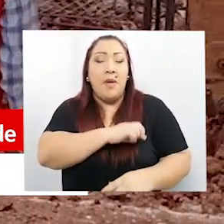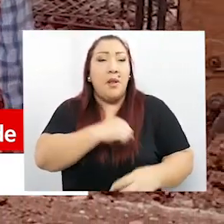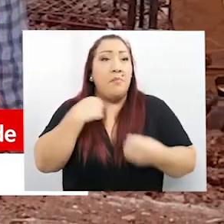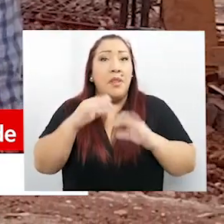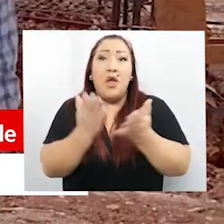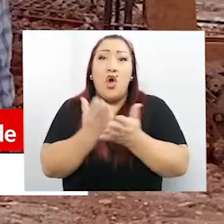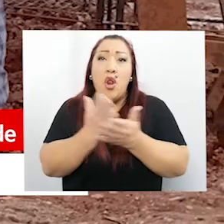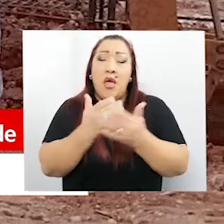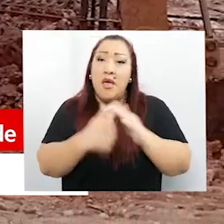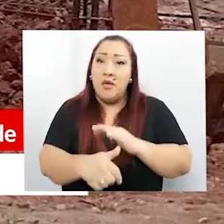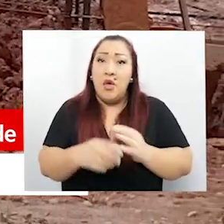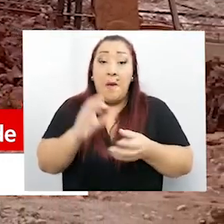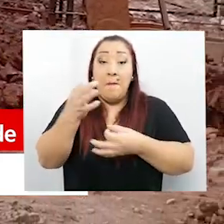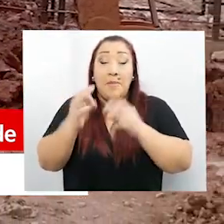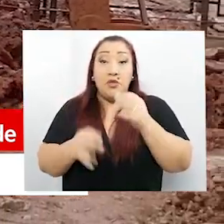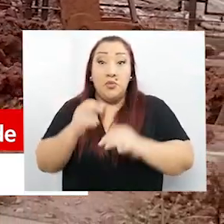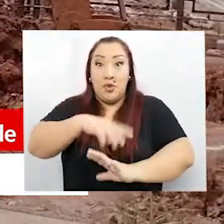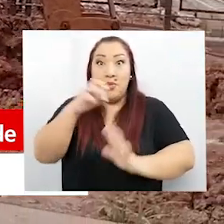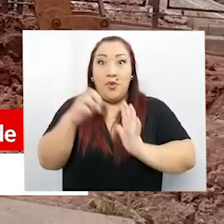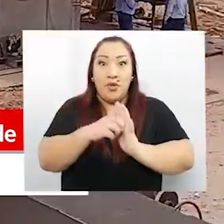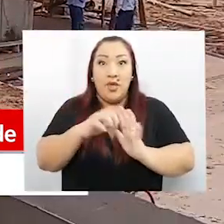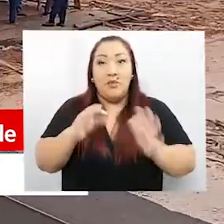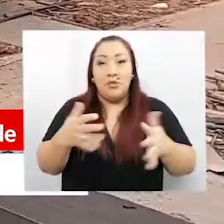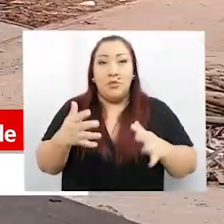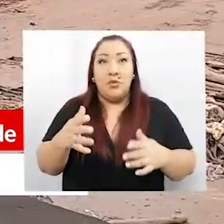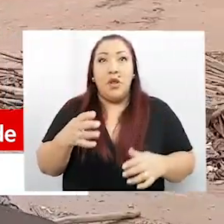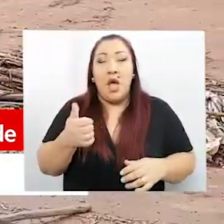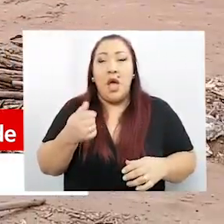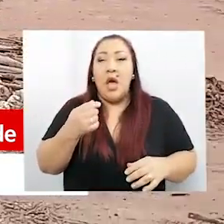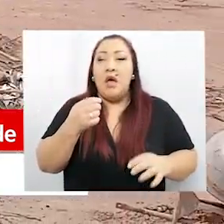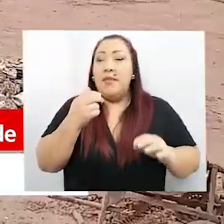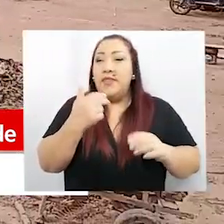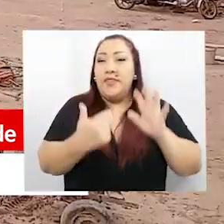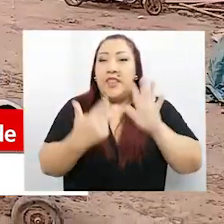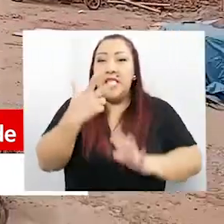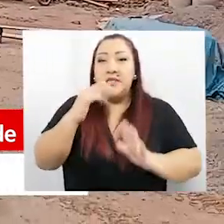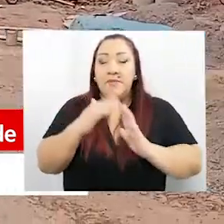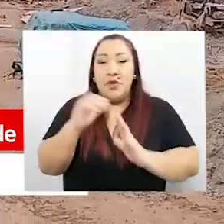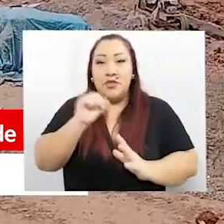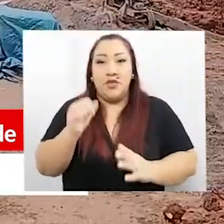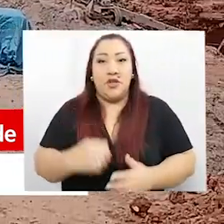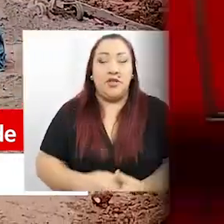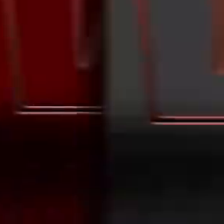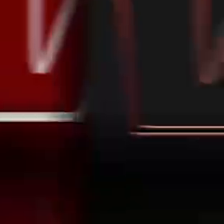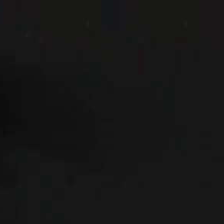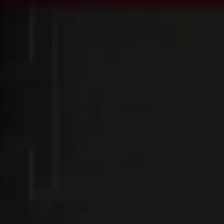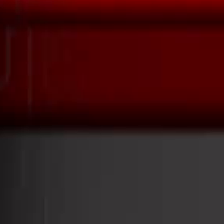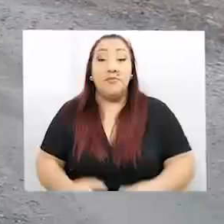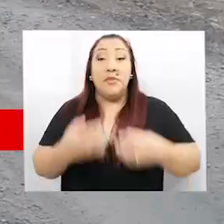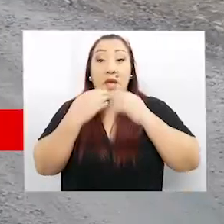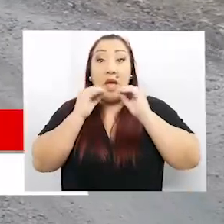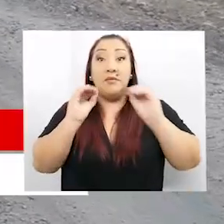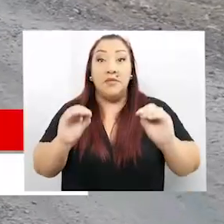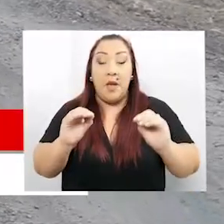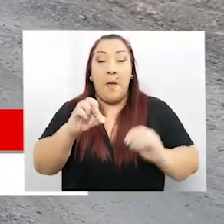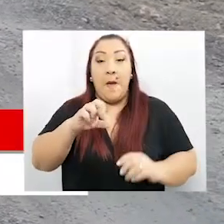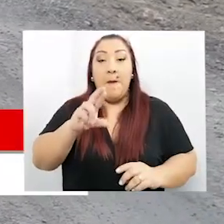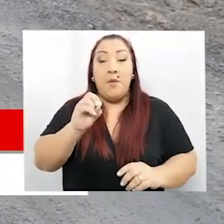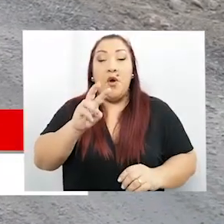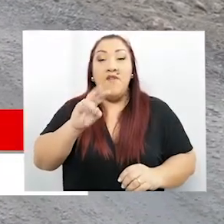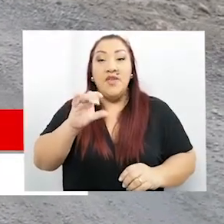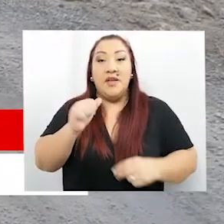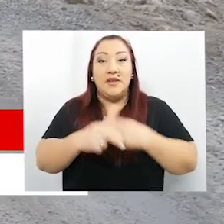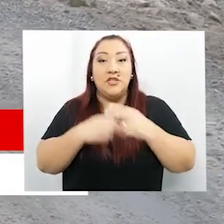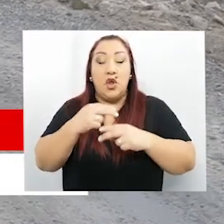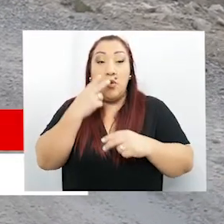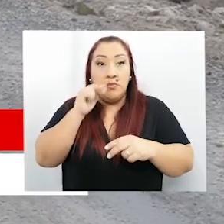nivel primario y secundario. El presupuesto del proyecto educativo asciende a más de 13 millones de soles. Alertamos a Provías